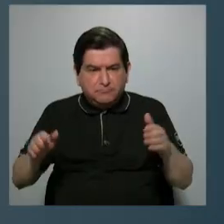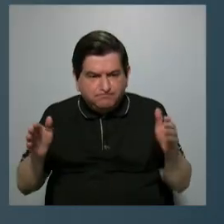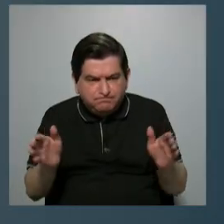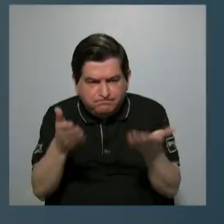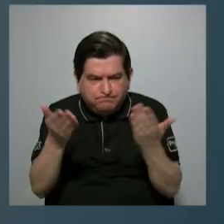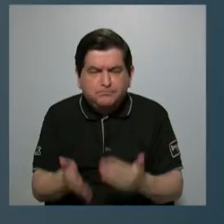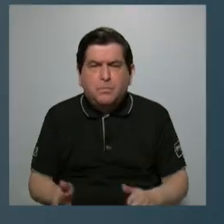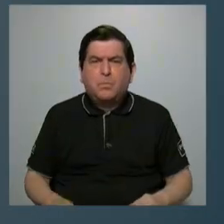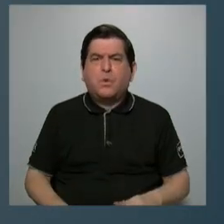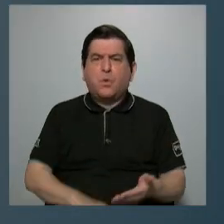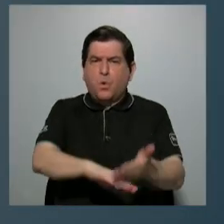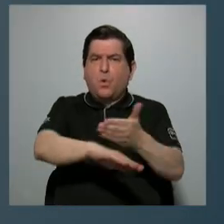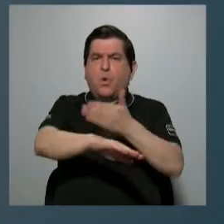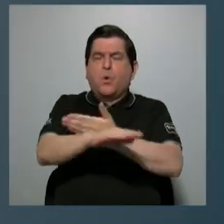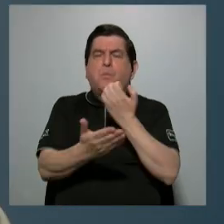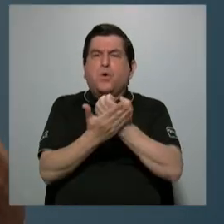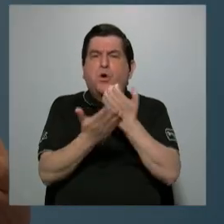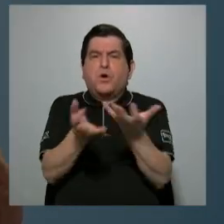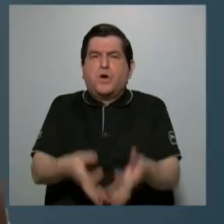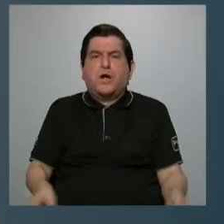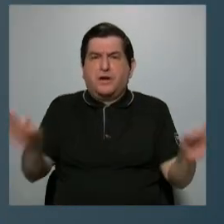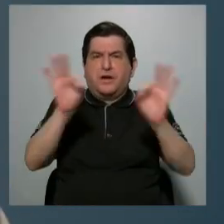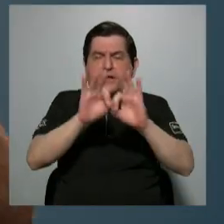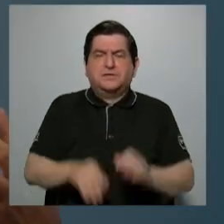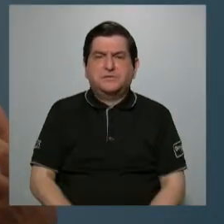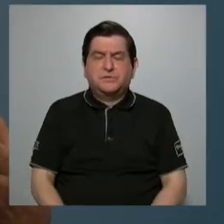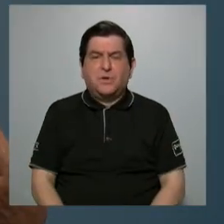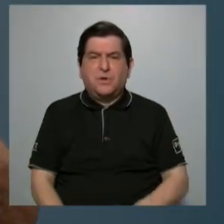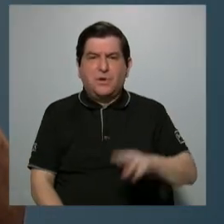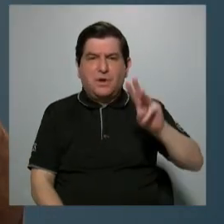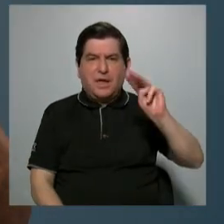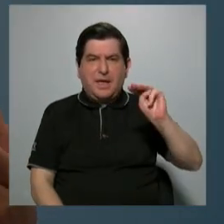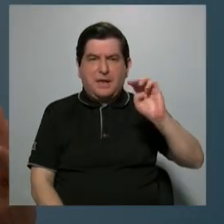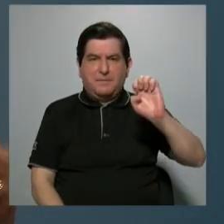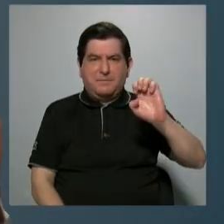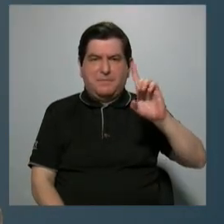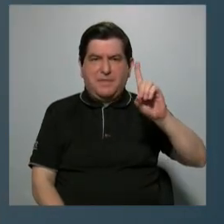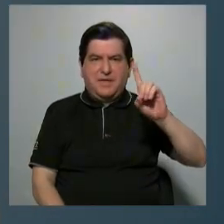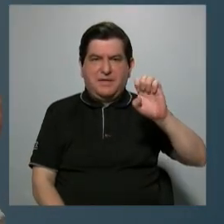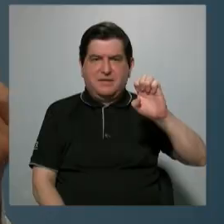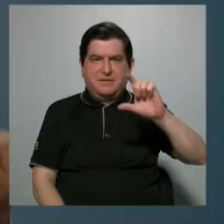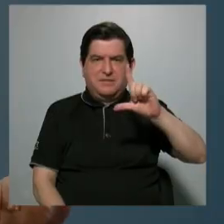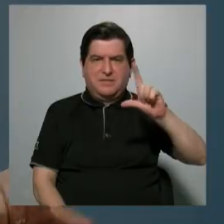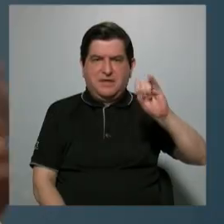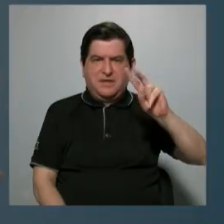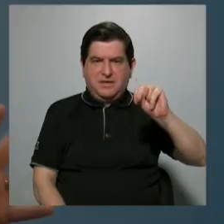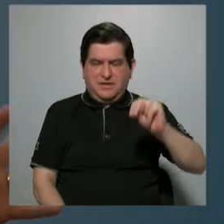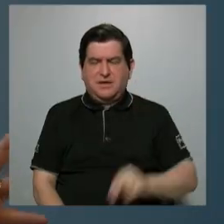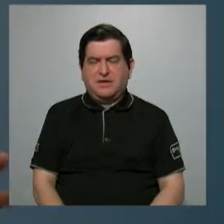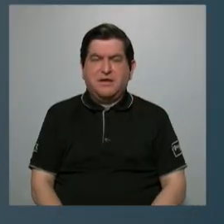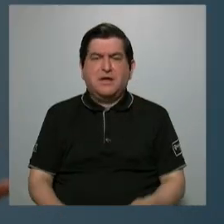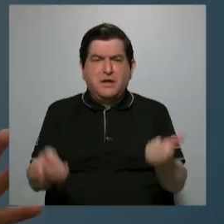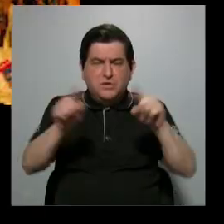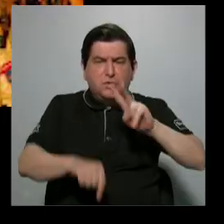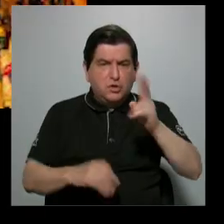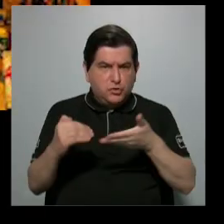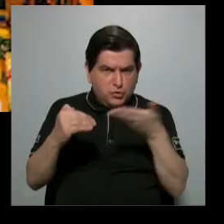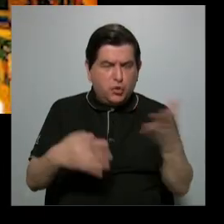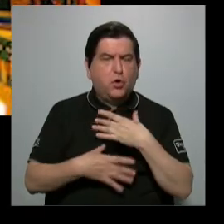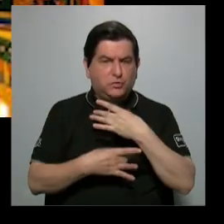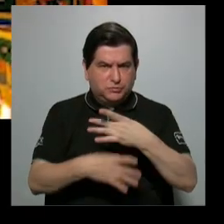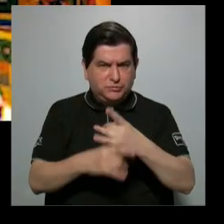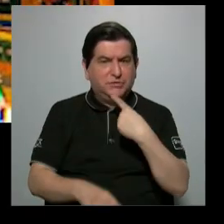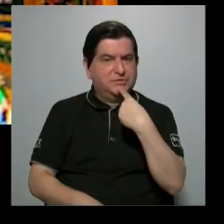crecimiento económico muy importante. En Medellín sucede esto, pero con las dos cosas muy interesantes al menos